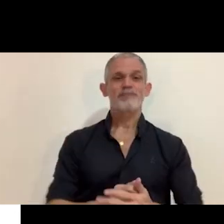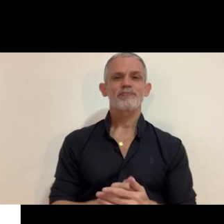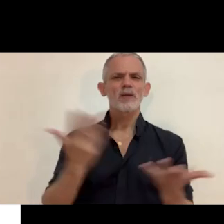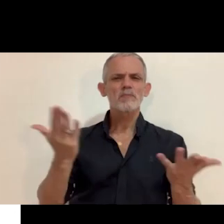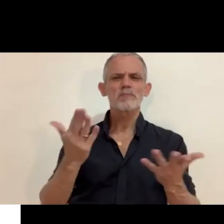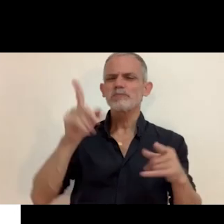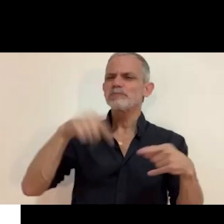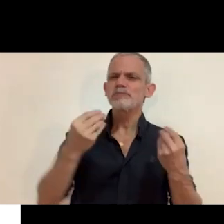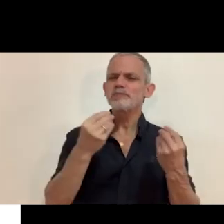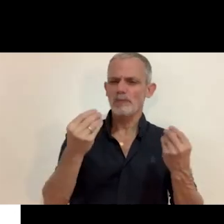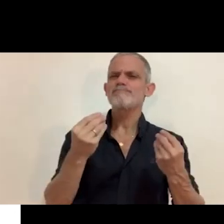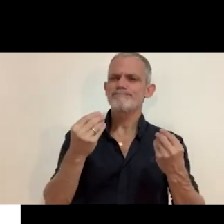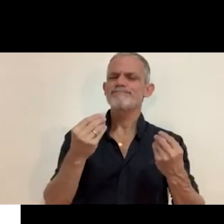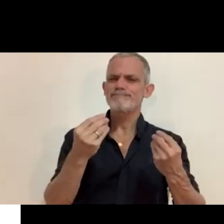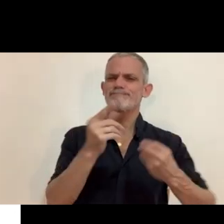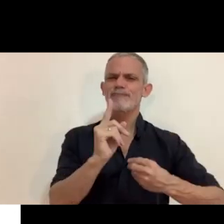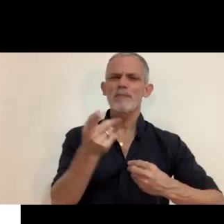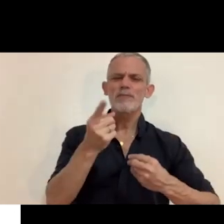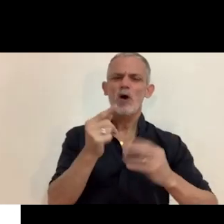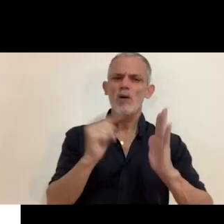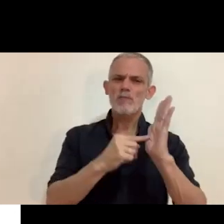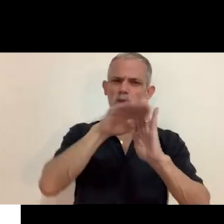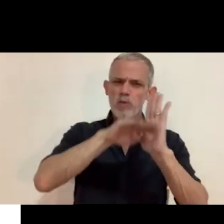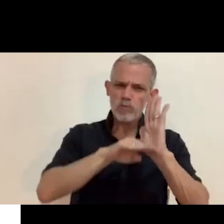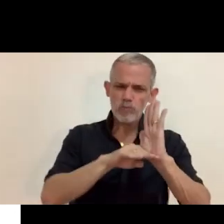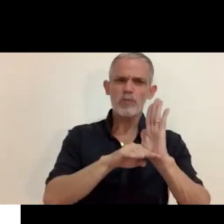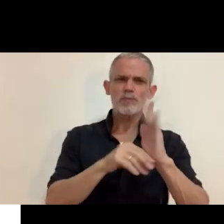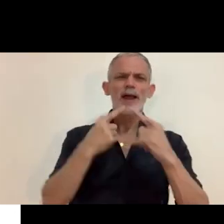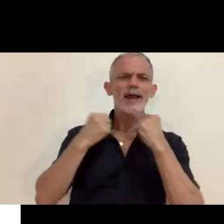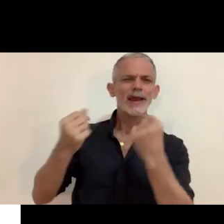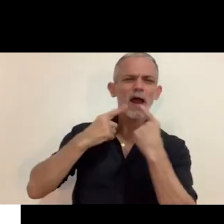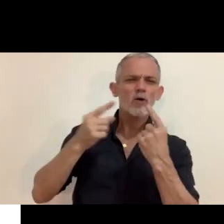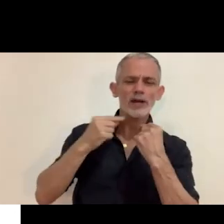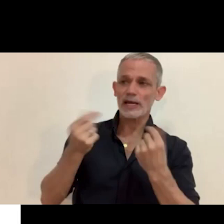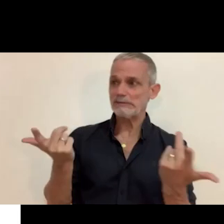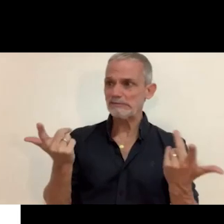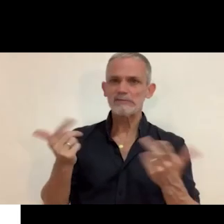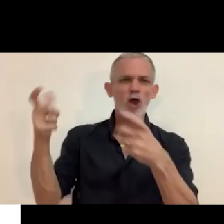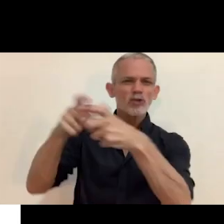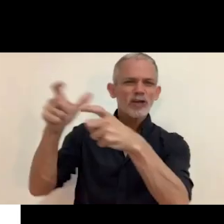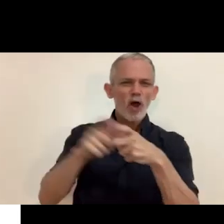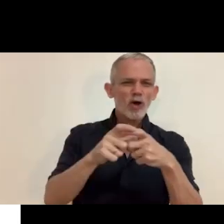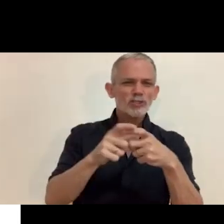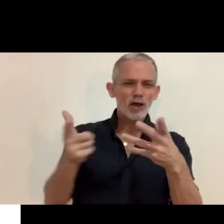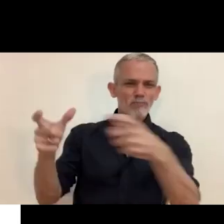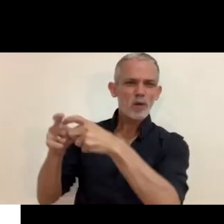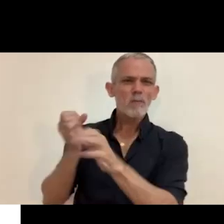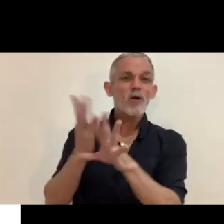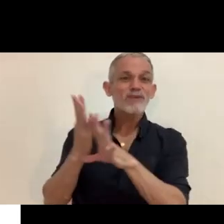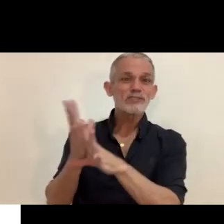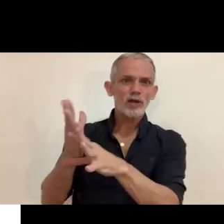vino a tomar las medidas cautelares y reclamos de los distintos consejos profesionales.